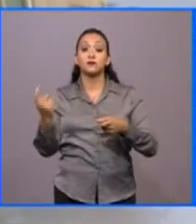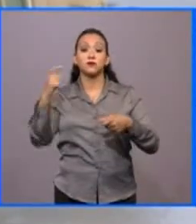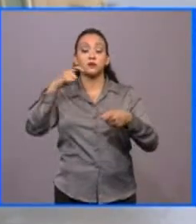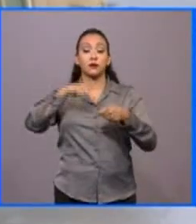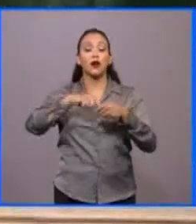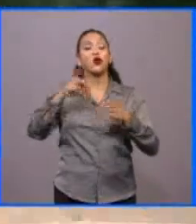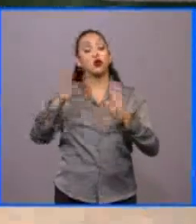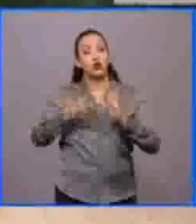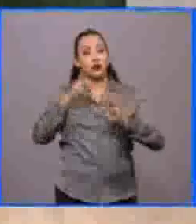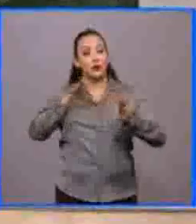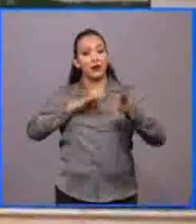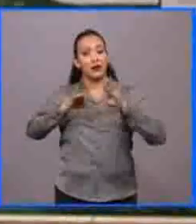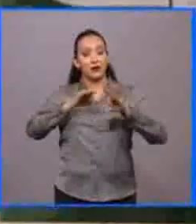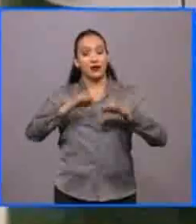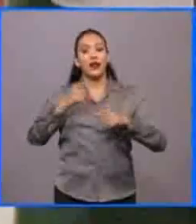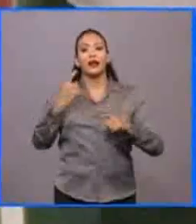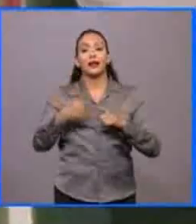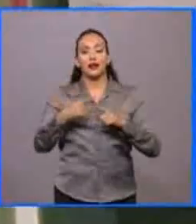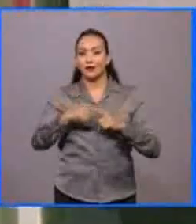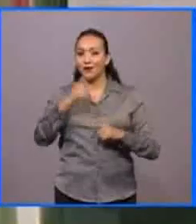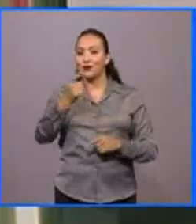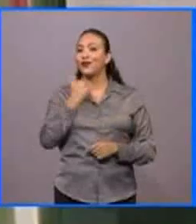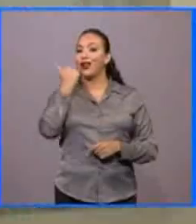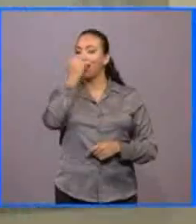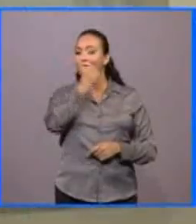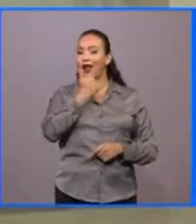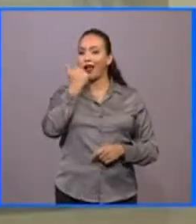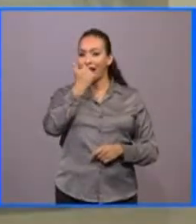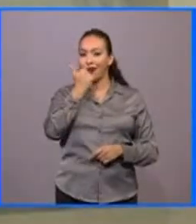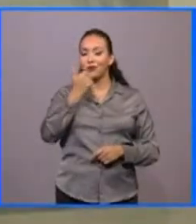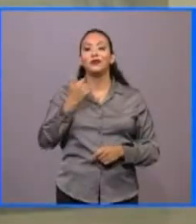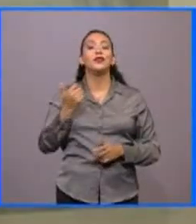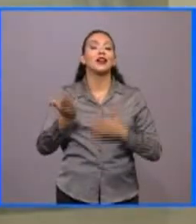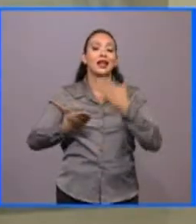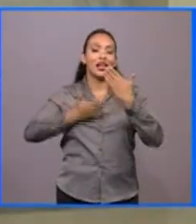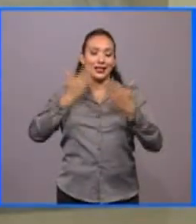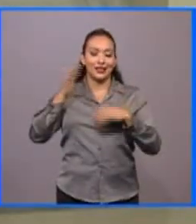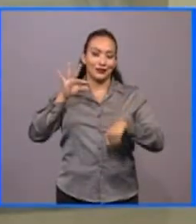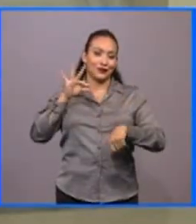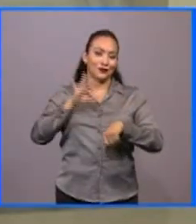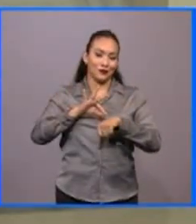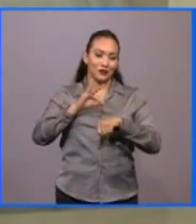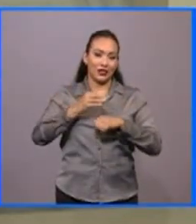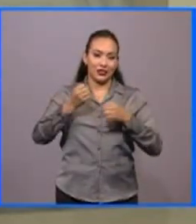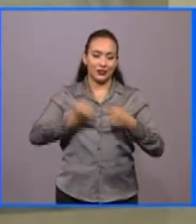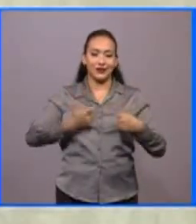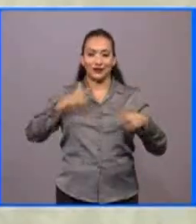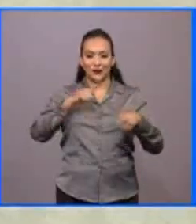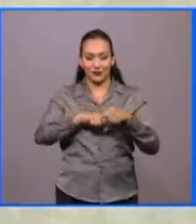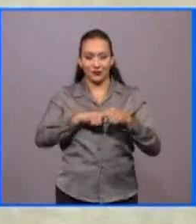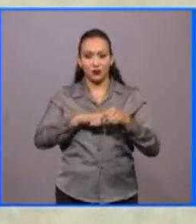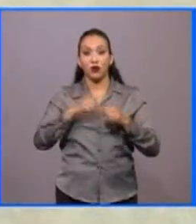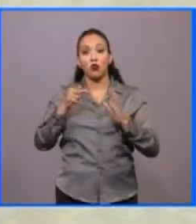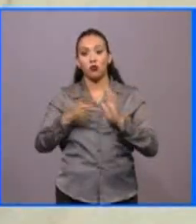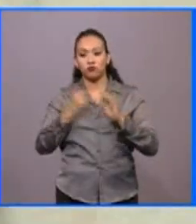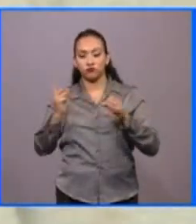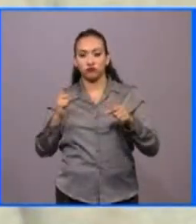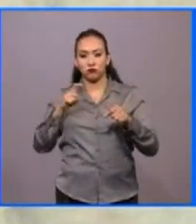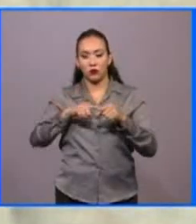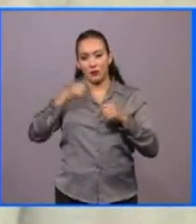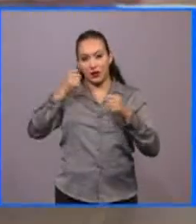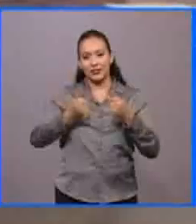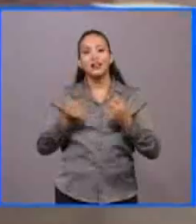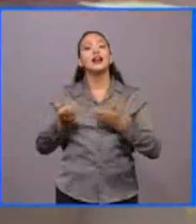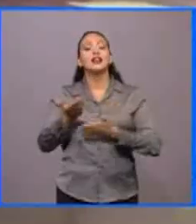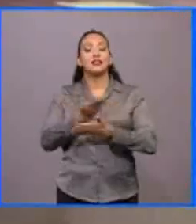a sus actividades académicas a un estudiante de la Facultad de Medicina y al Seguro Social, restituirlo en el servicio